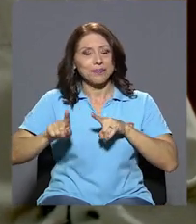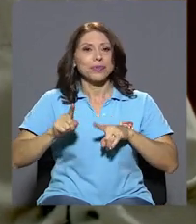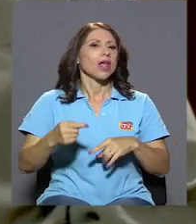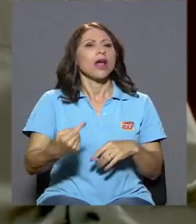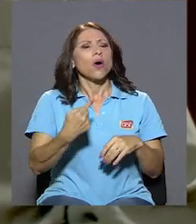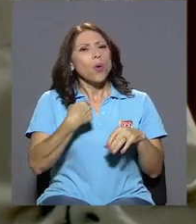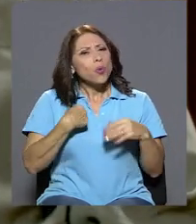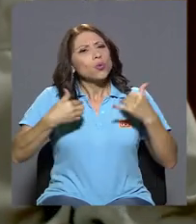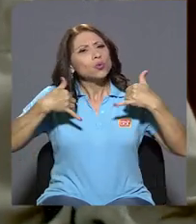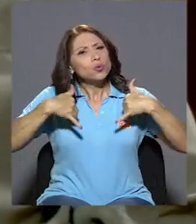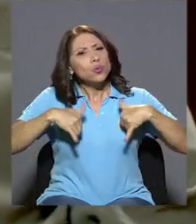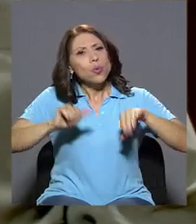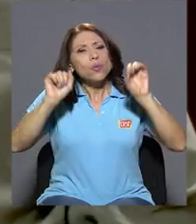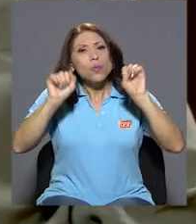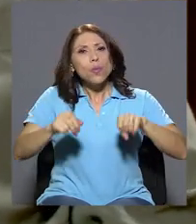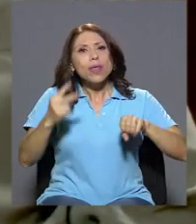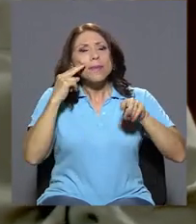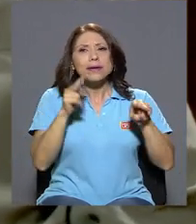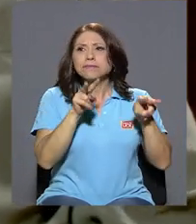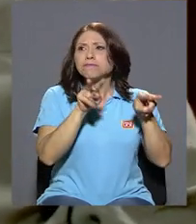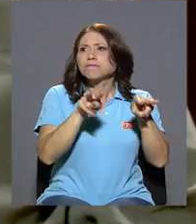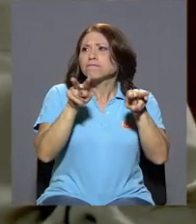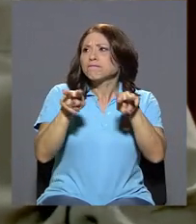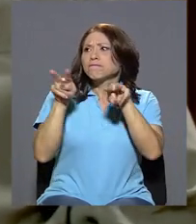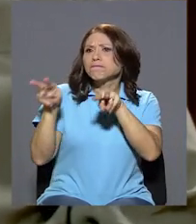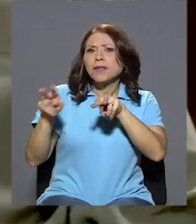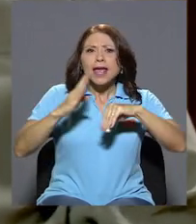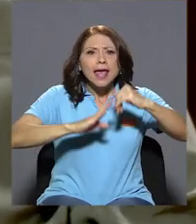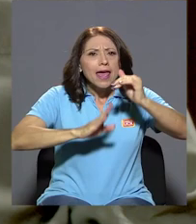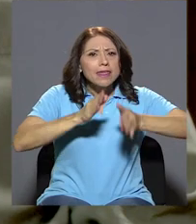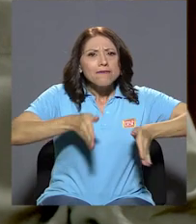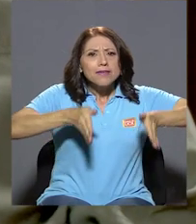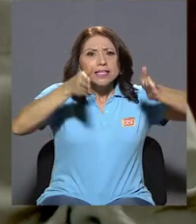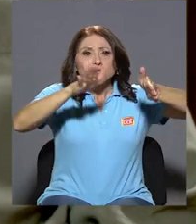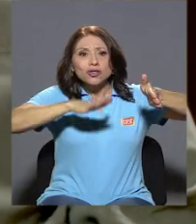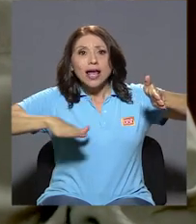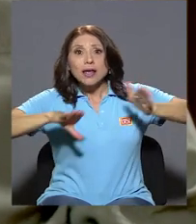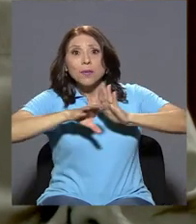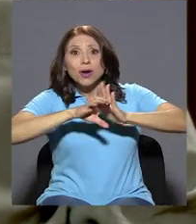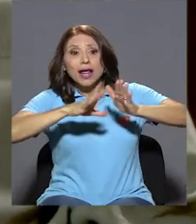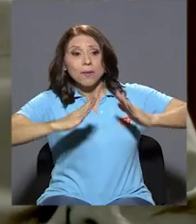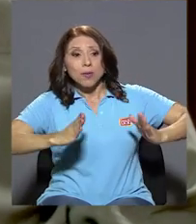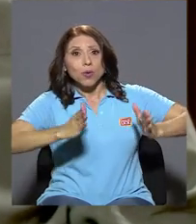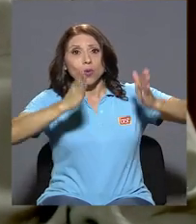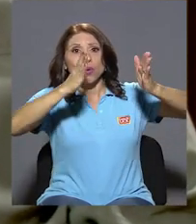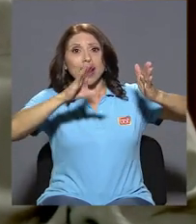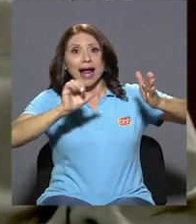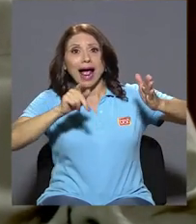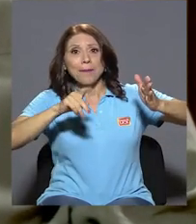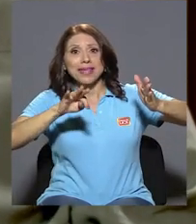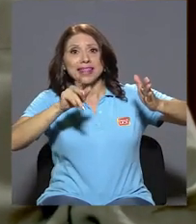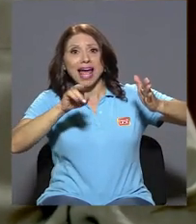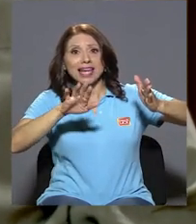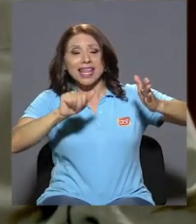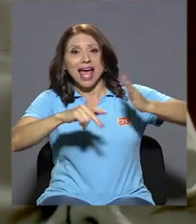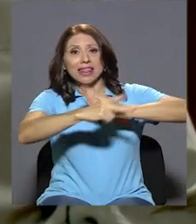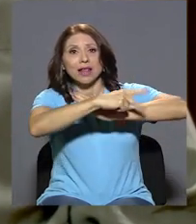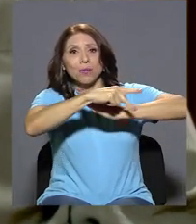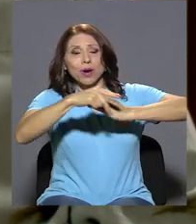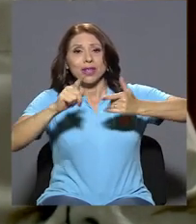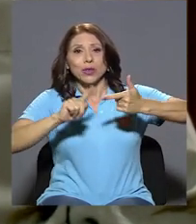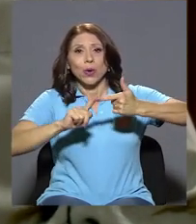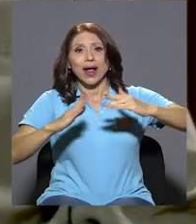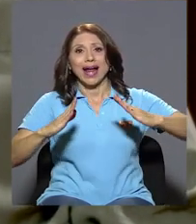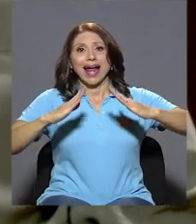uno puede ver todavía los edificios que están ahí la capitanía de puerto por ejemplo la casa